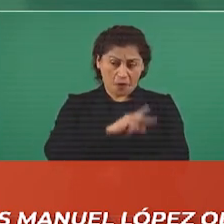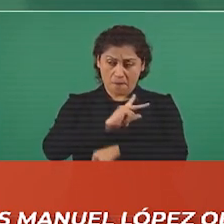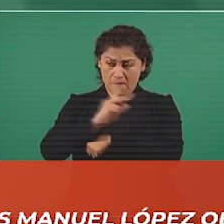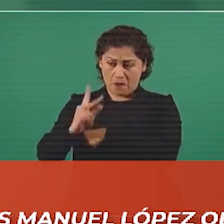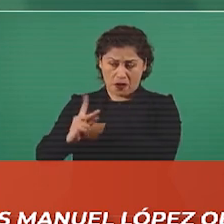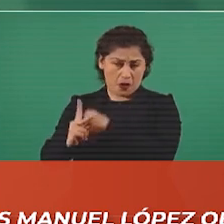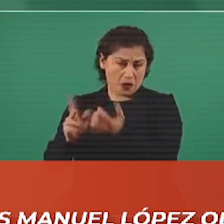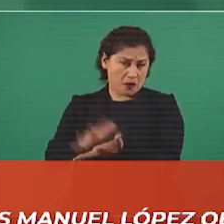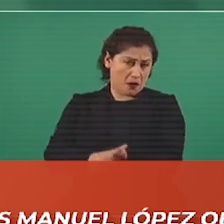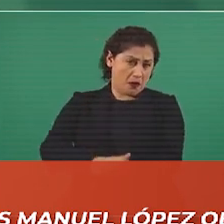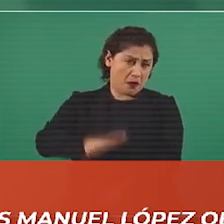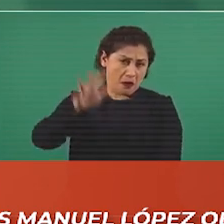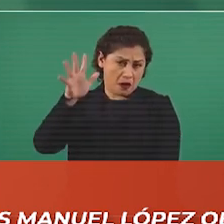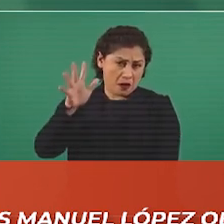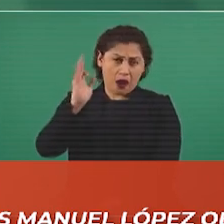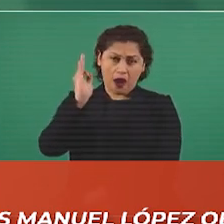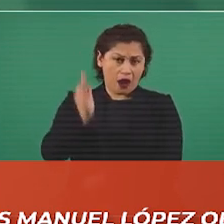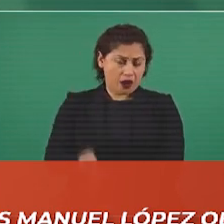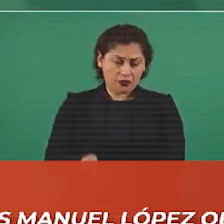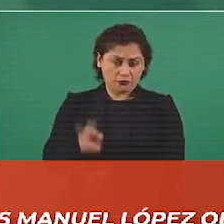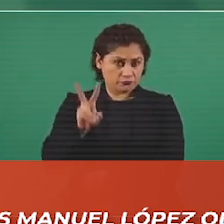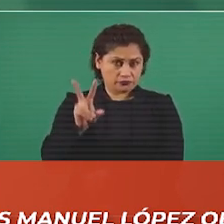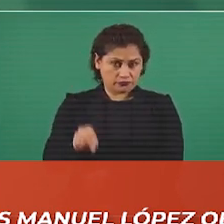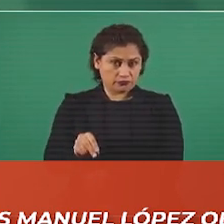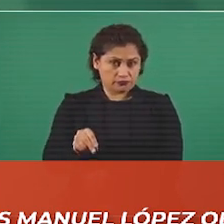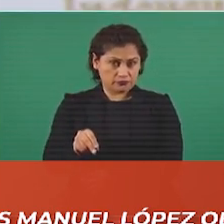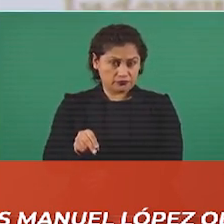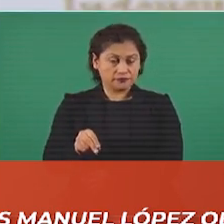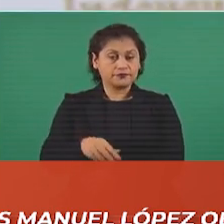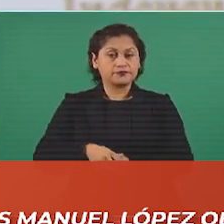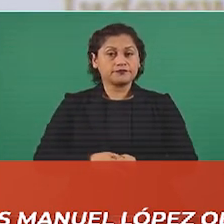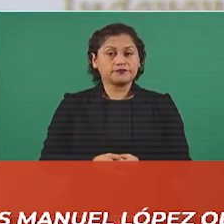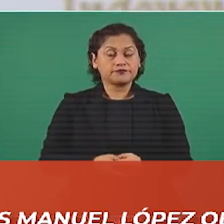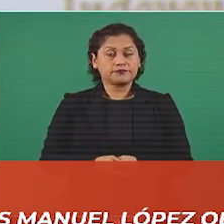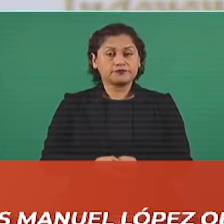una mayoría de